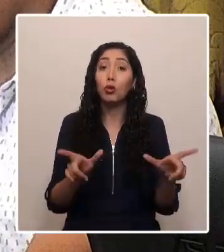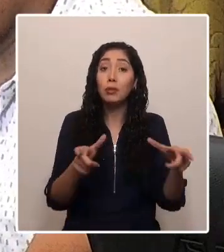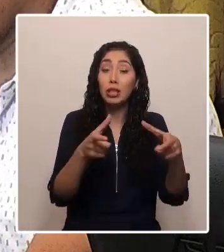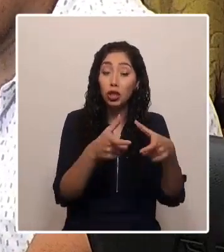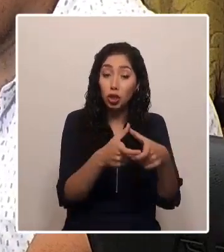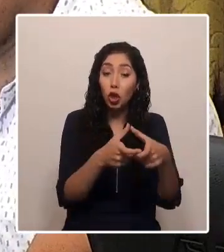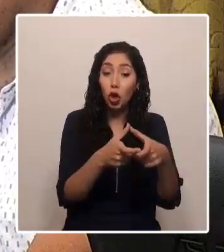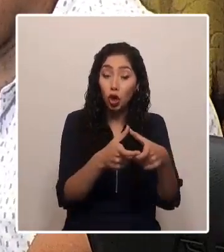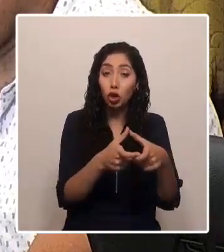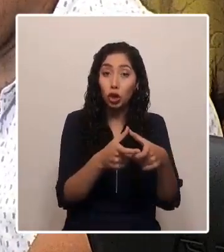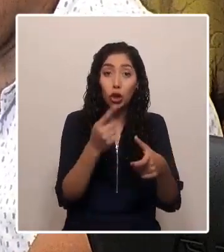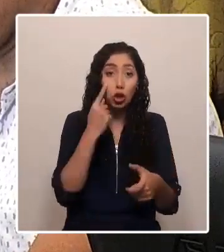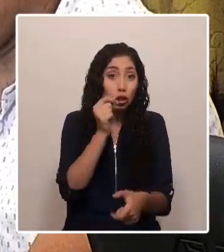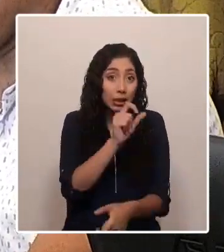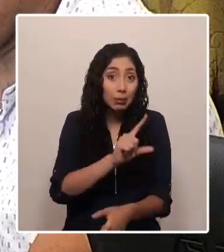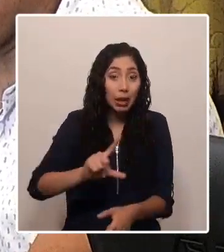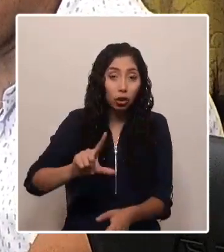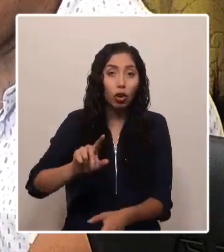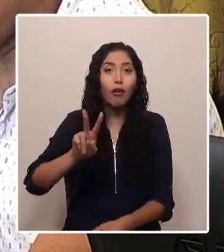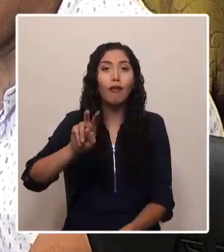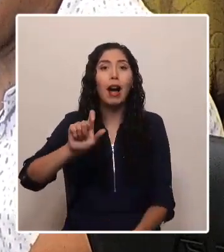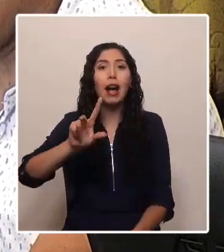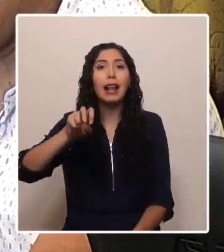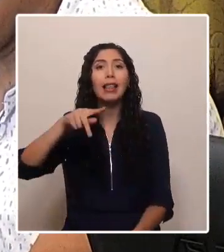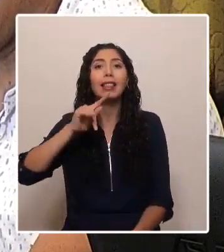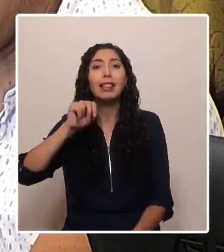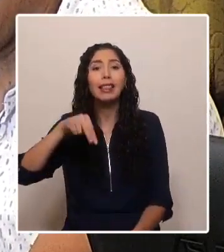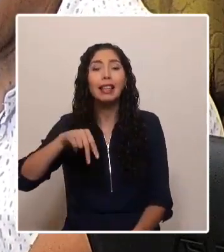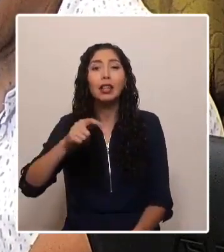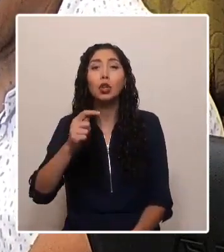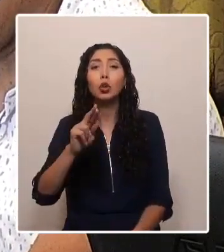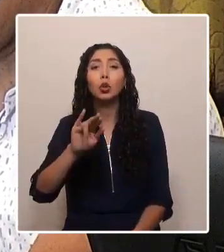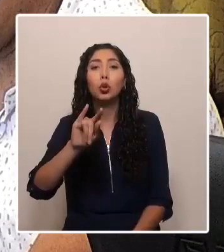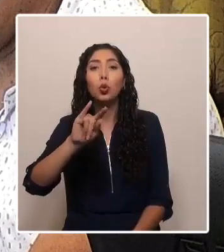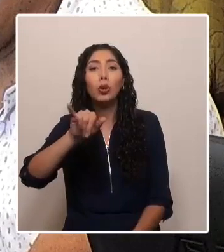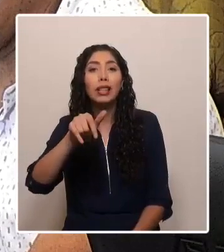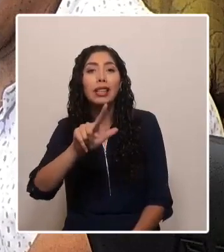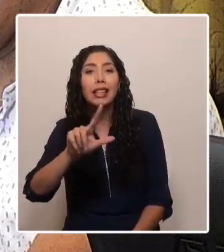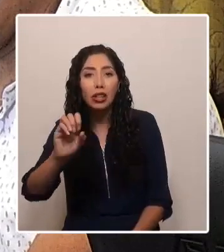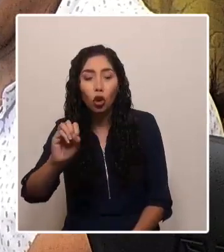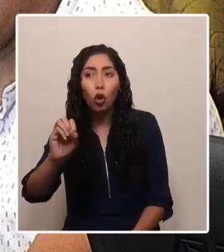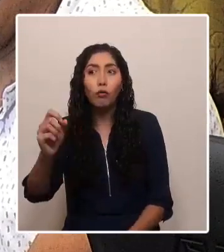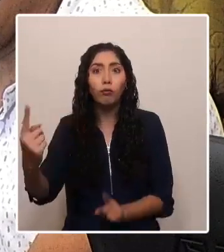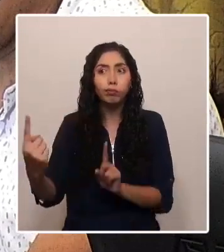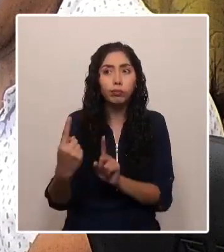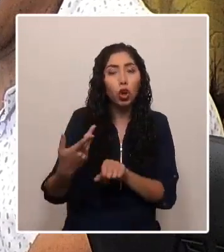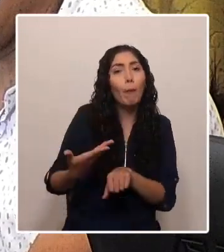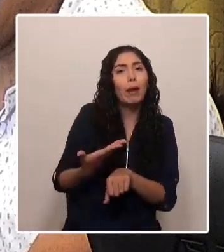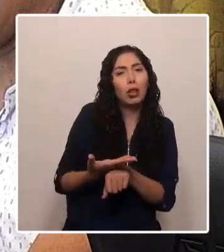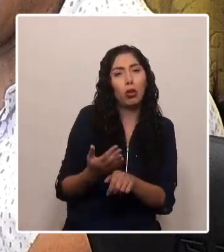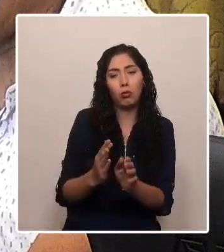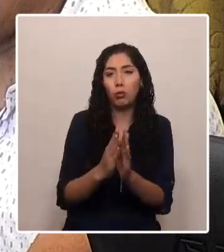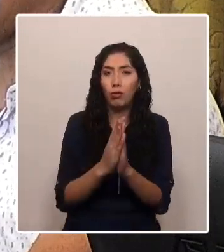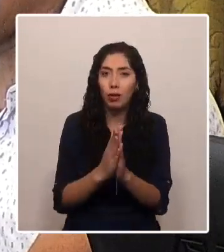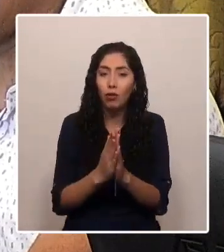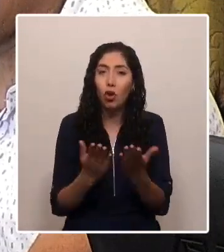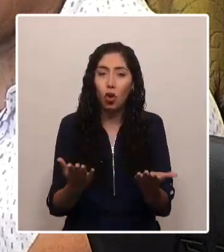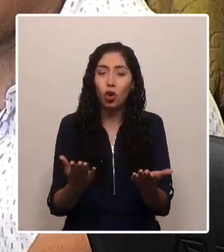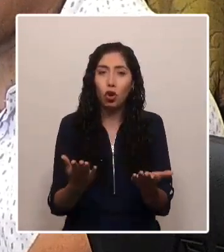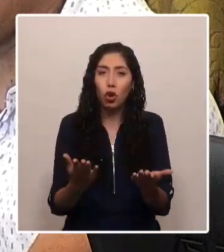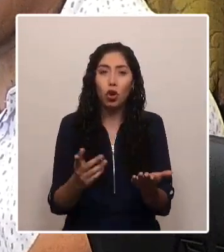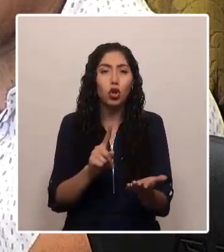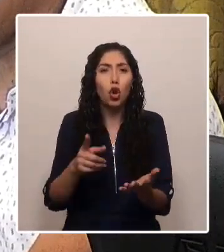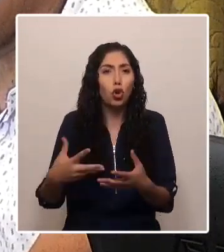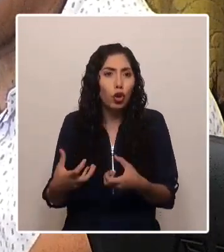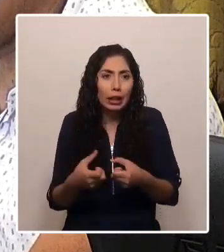Conocimientos, el gran Valentín Trujillo, emocionado y representando a miles de artistas, nos pidió: no nos quiten parte de lo poco que tenemos.